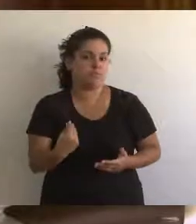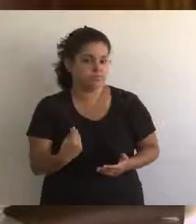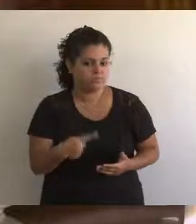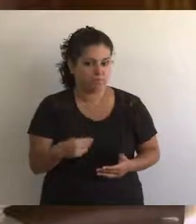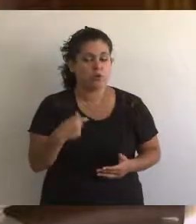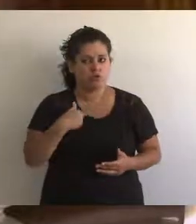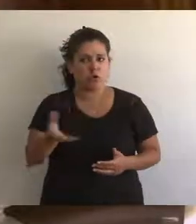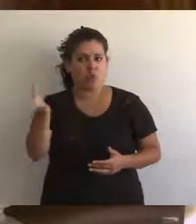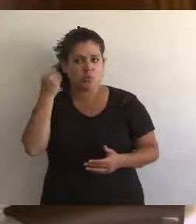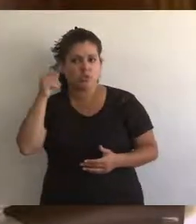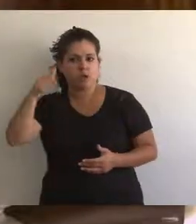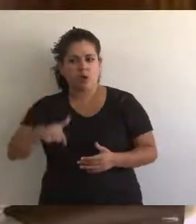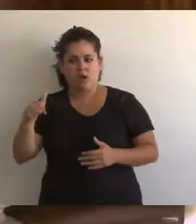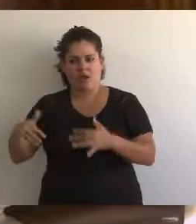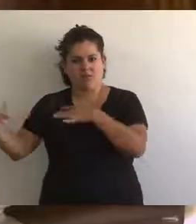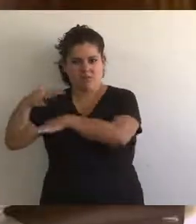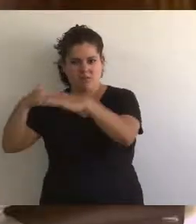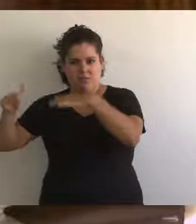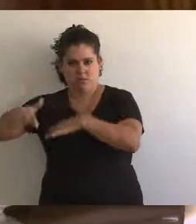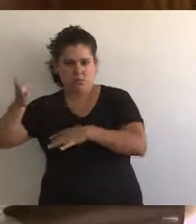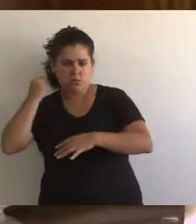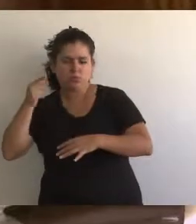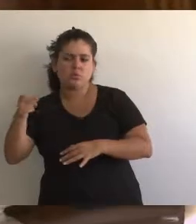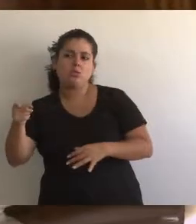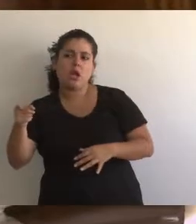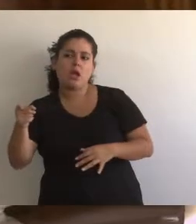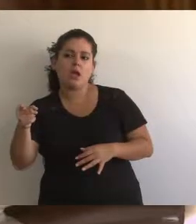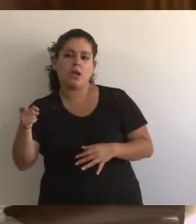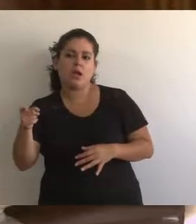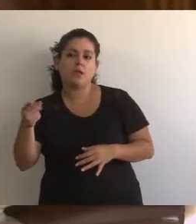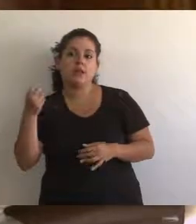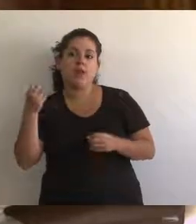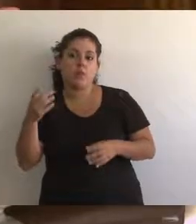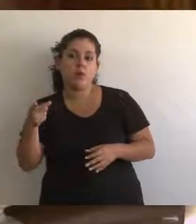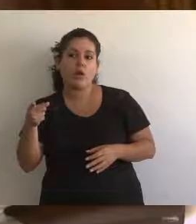posterior. Yo escuché hoy por acá de